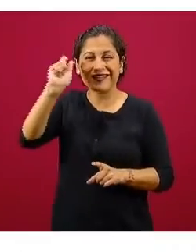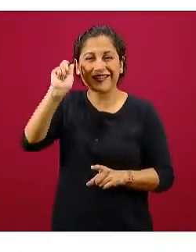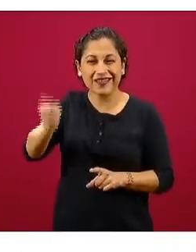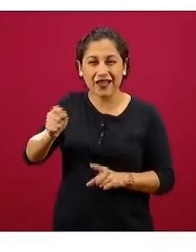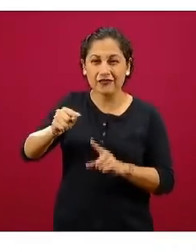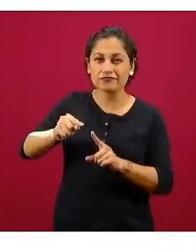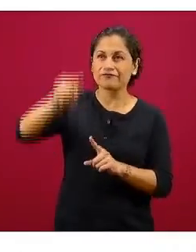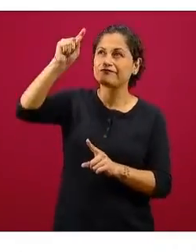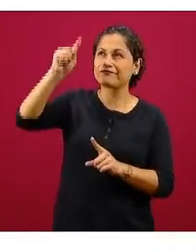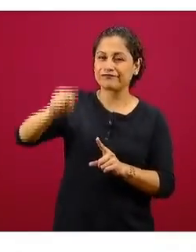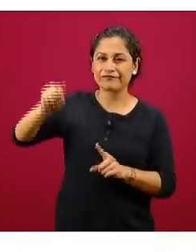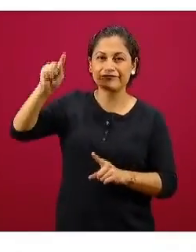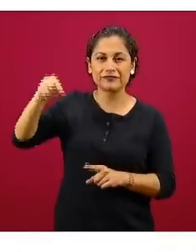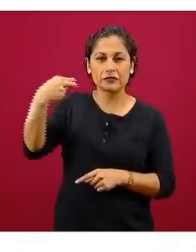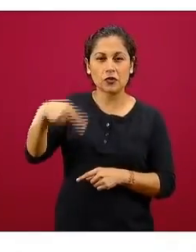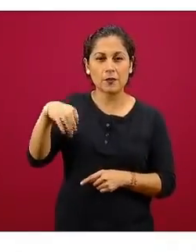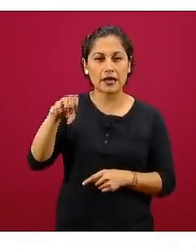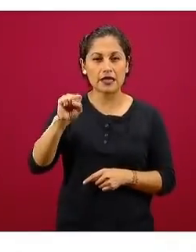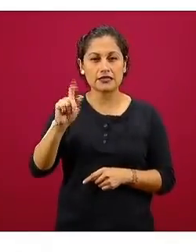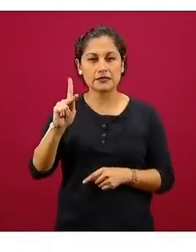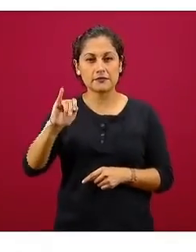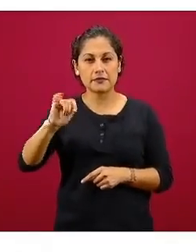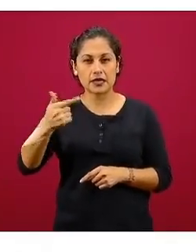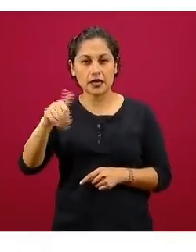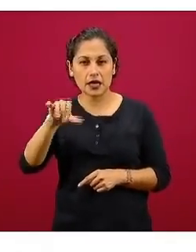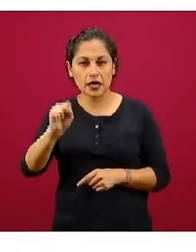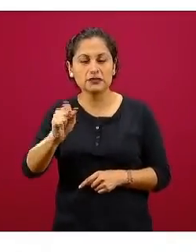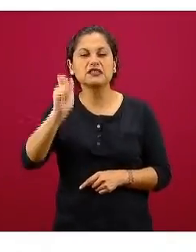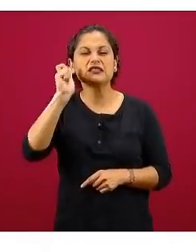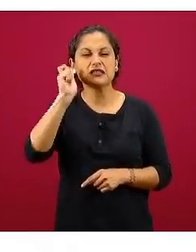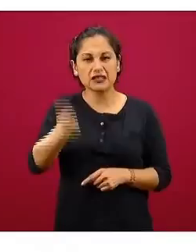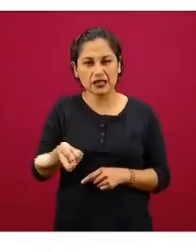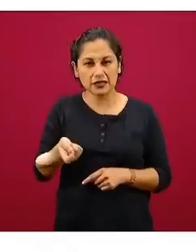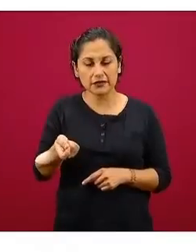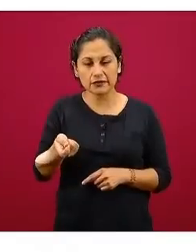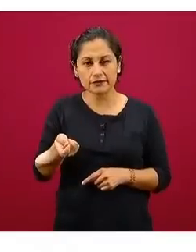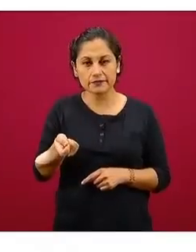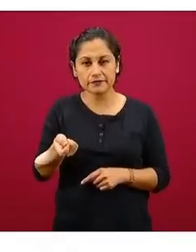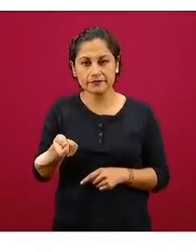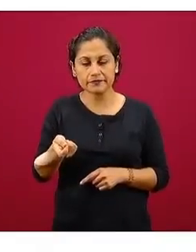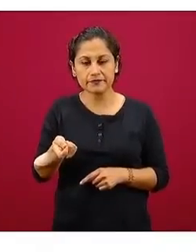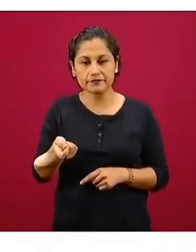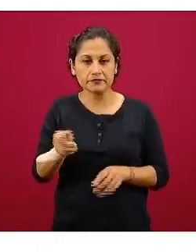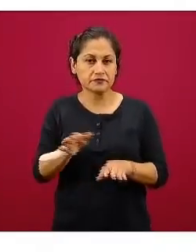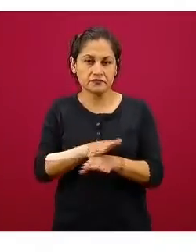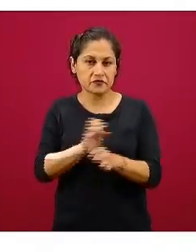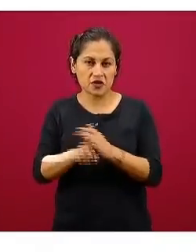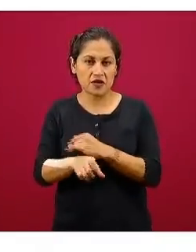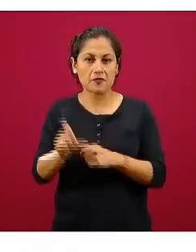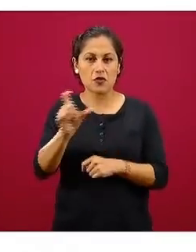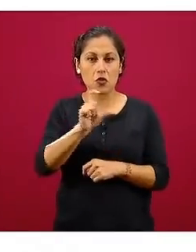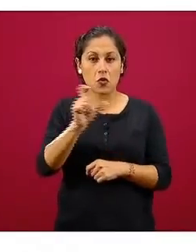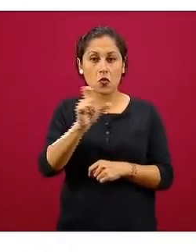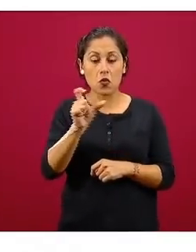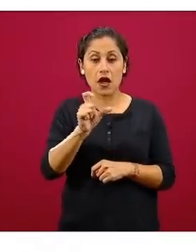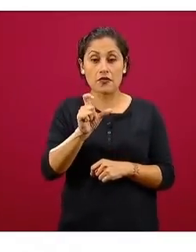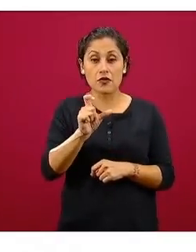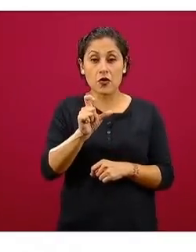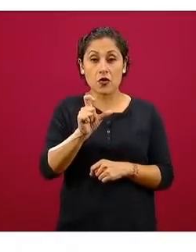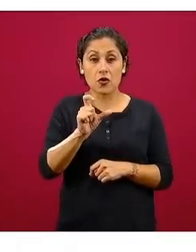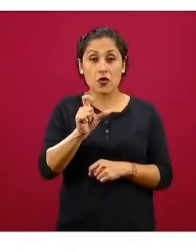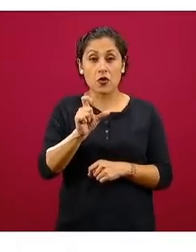puntos extras del patrón descendente, corresponden justamente a estos fenómenos donde en el fin de